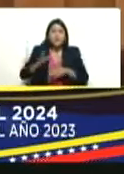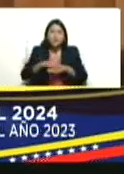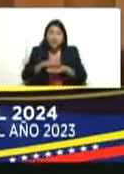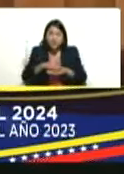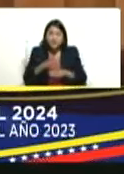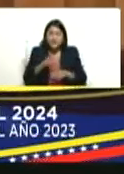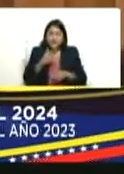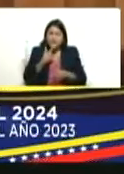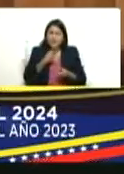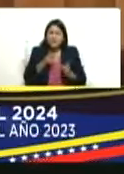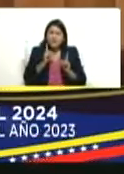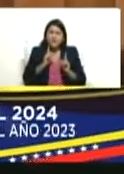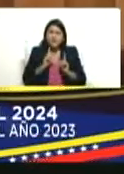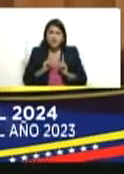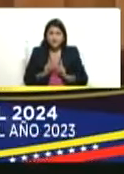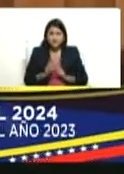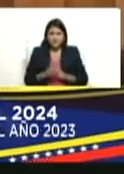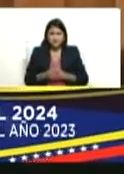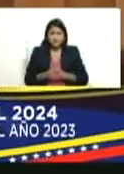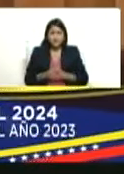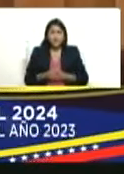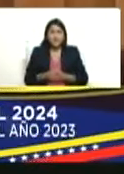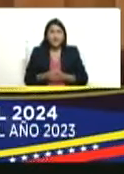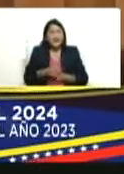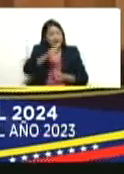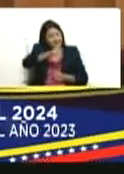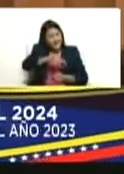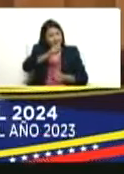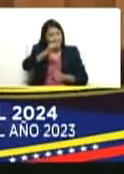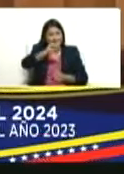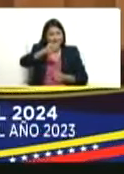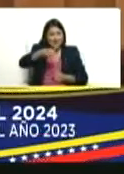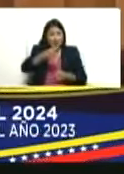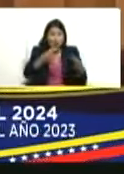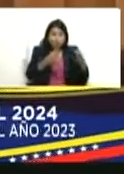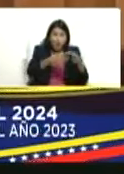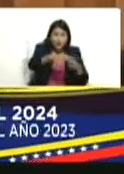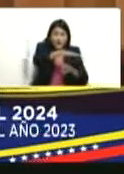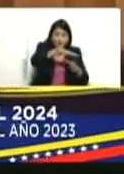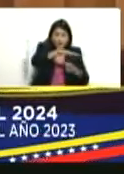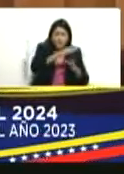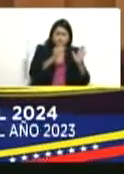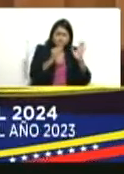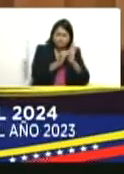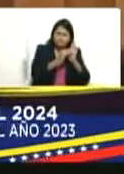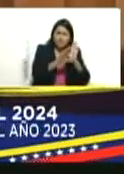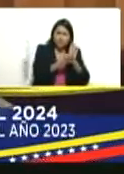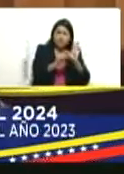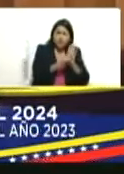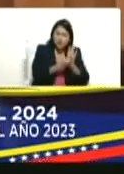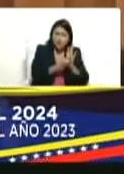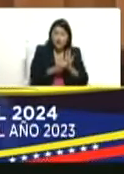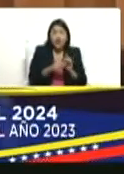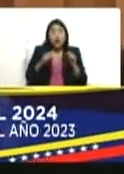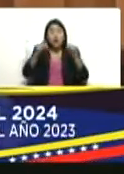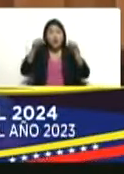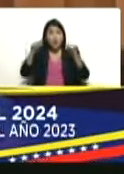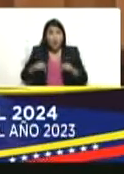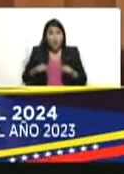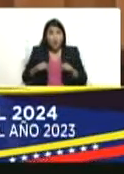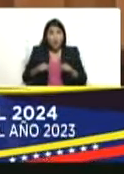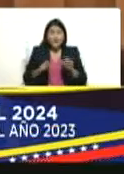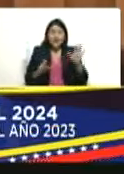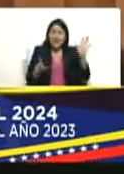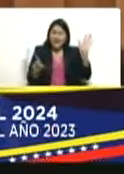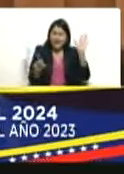que este Poder Judicial, este Tribunal Supremo de Justicia Constitucional, hoy es más